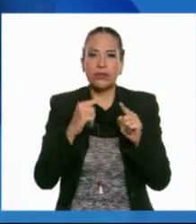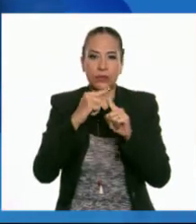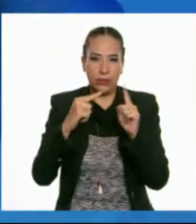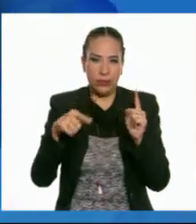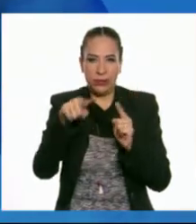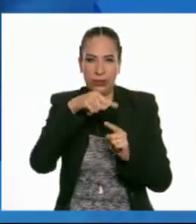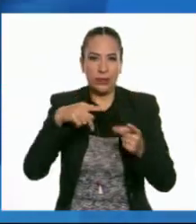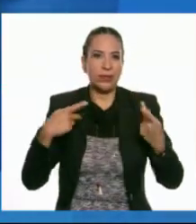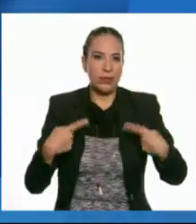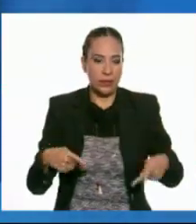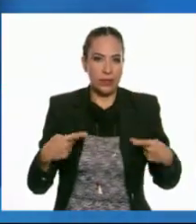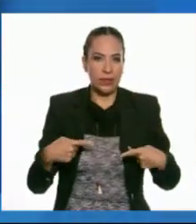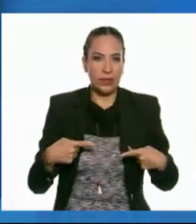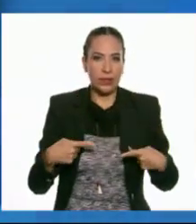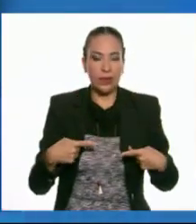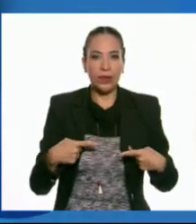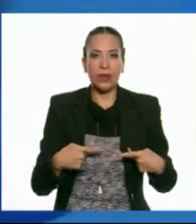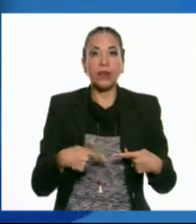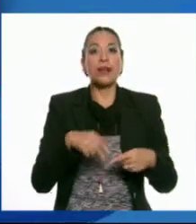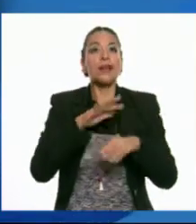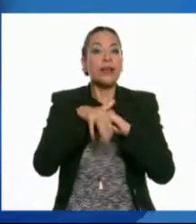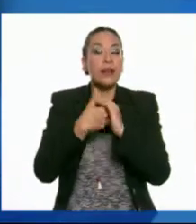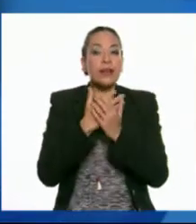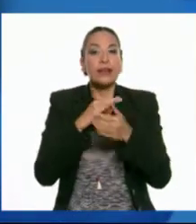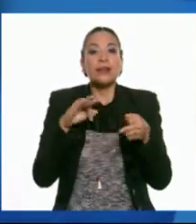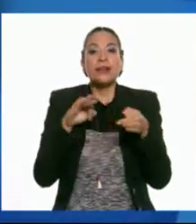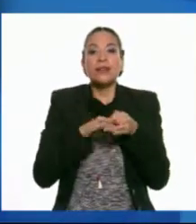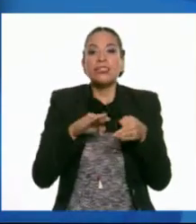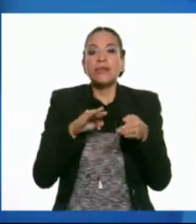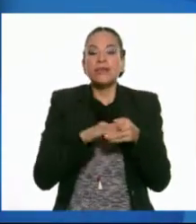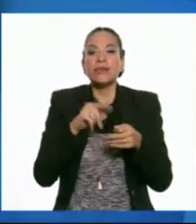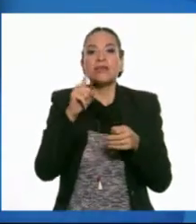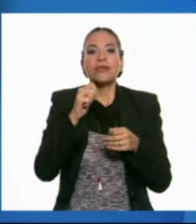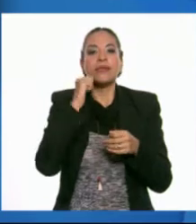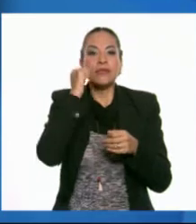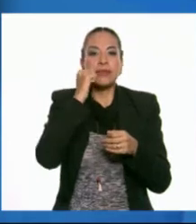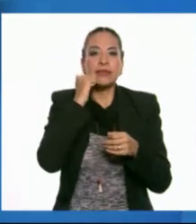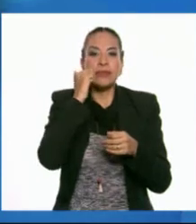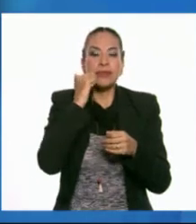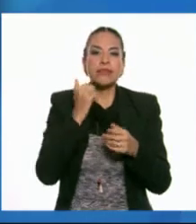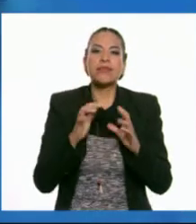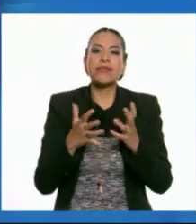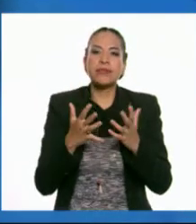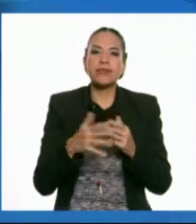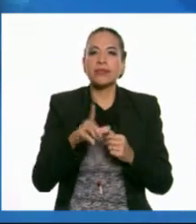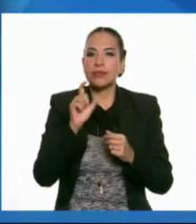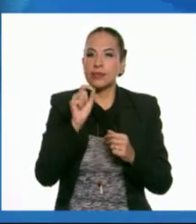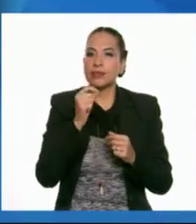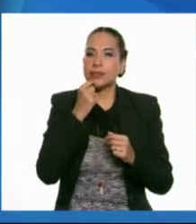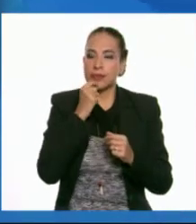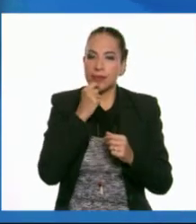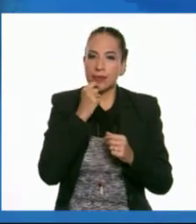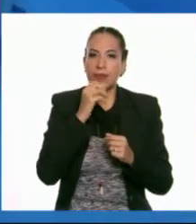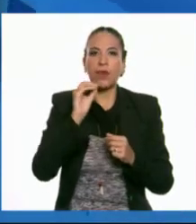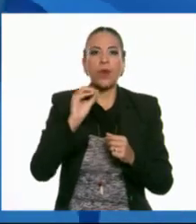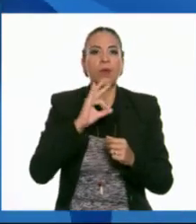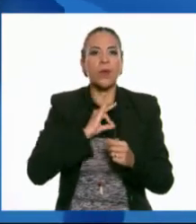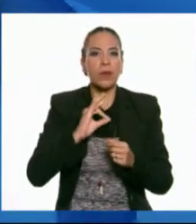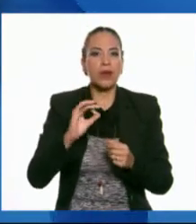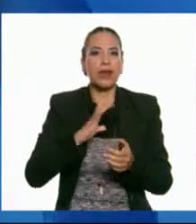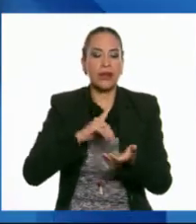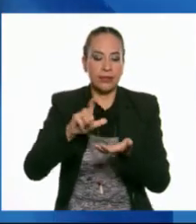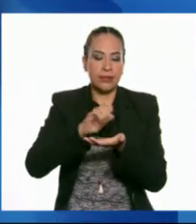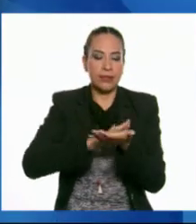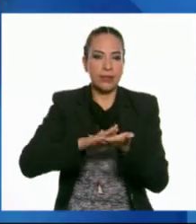y medio entre tú y los demás. Lávate las manos muy seguido con agua y jabón por lo menos durante 20 segundos o aplica